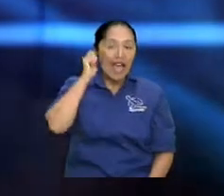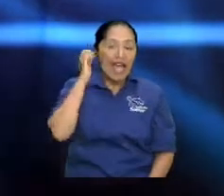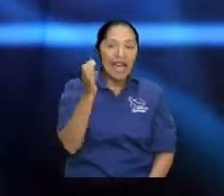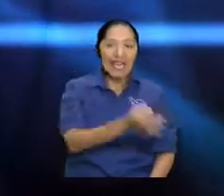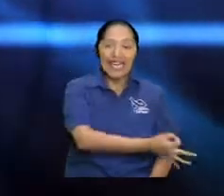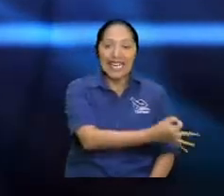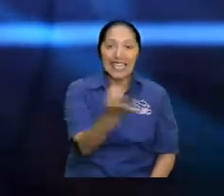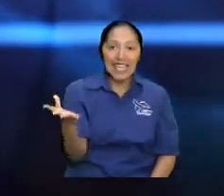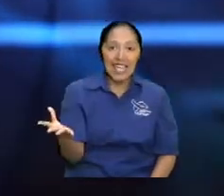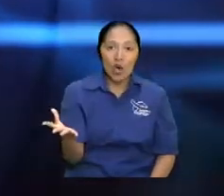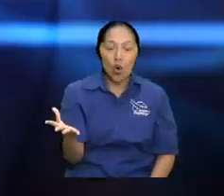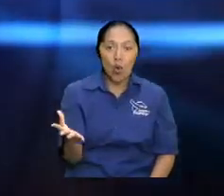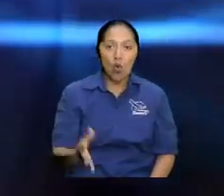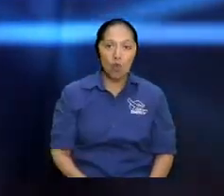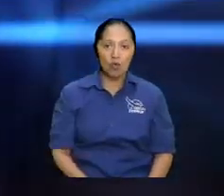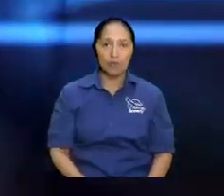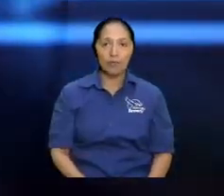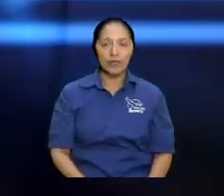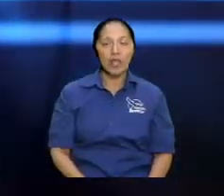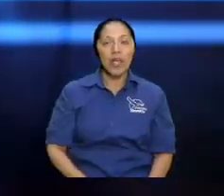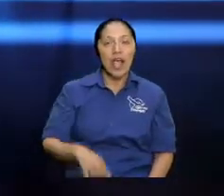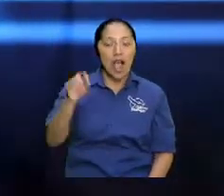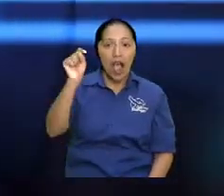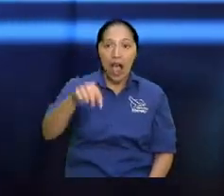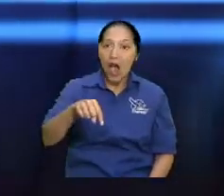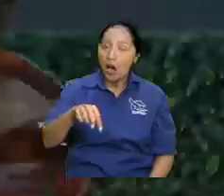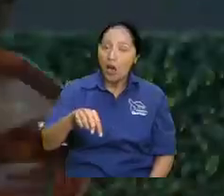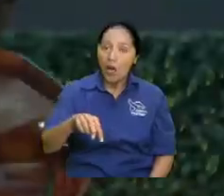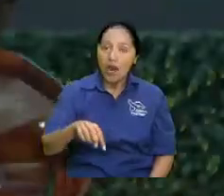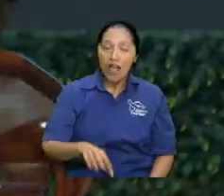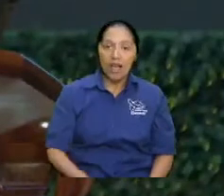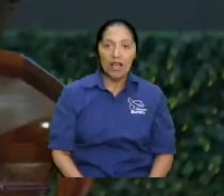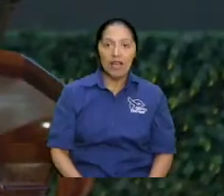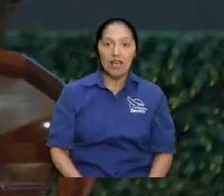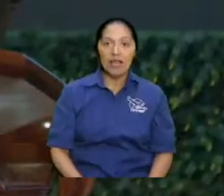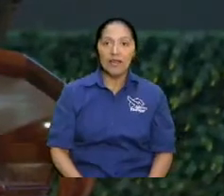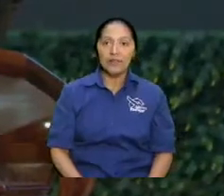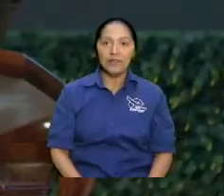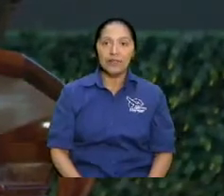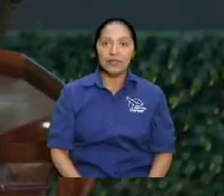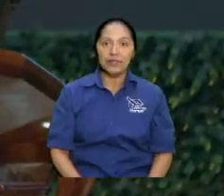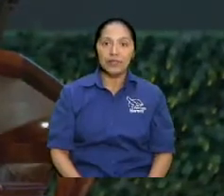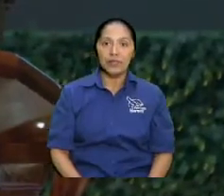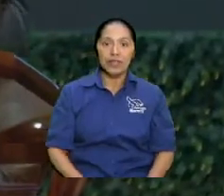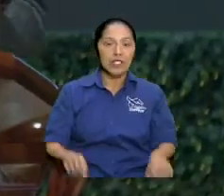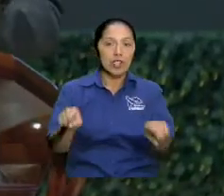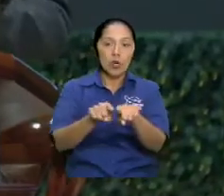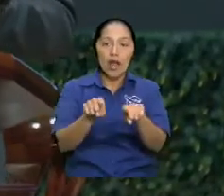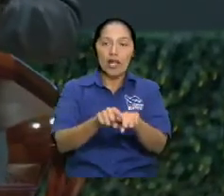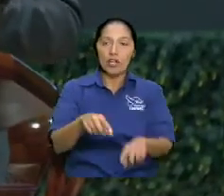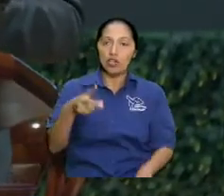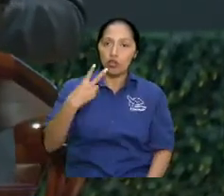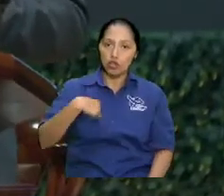Ahora, el asunto es la aplicación aquí con nosotros, porque yo hoy voy a comer pan. Y usted también.